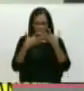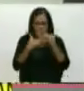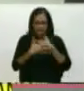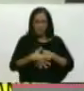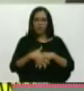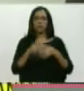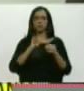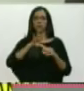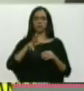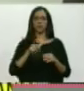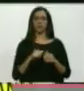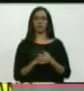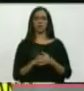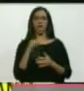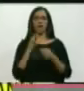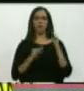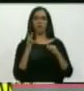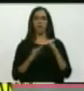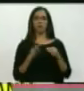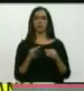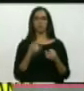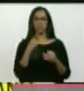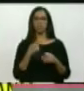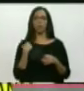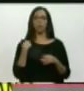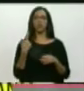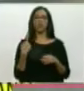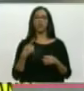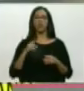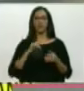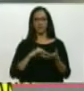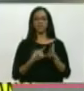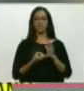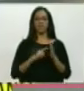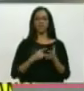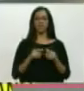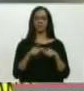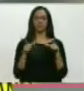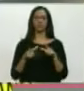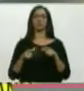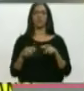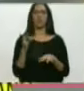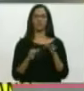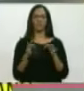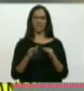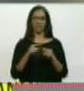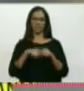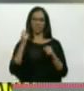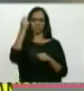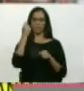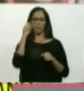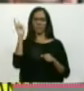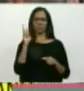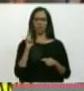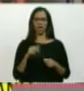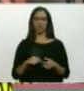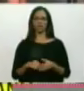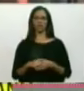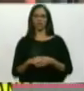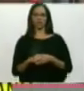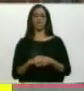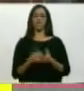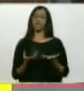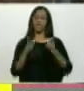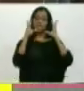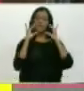Vladimir Cuadro, abogado de Merlano, aseguró que lo primero es definir la situación jurídica del excongresista en Venezuela. Está en manos del gobierno de